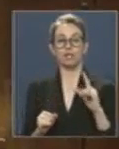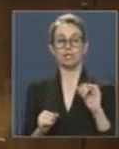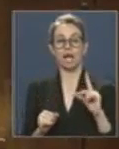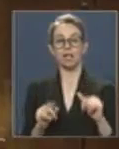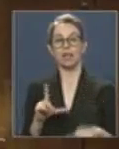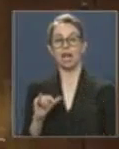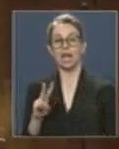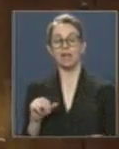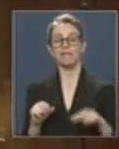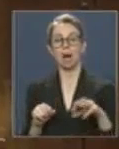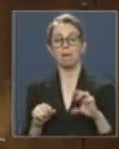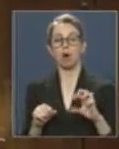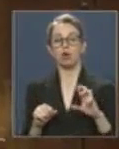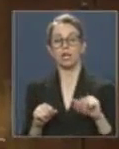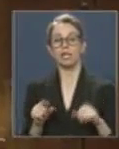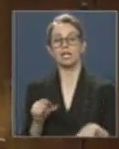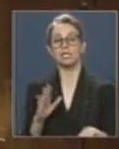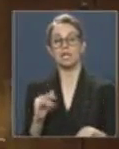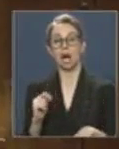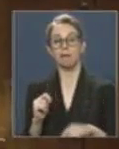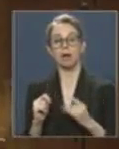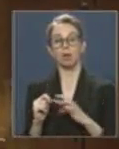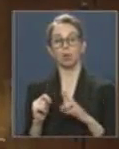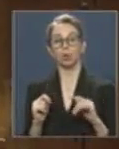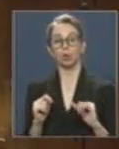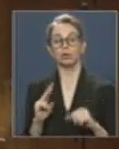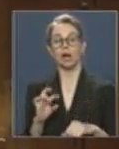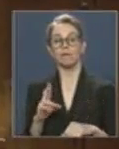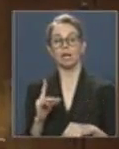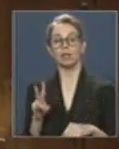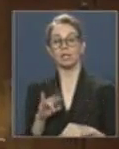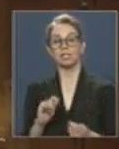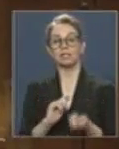Leiva, Moreira, Sabat, Urrutia Don Osvaldo y Verdesi, que